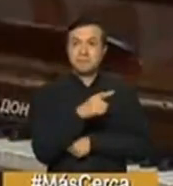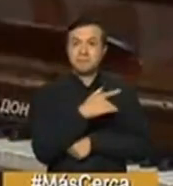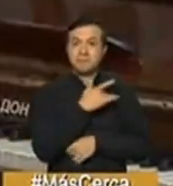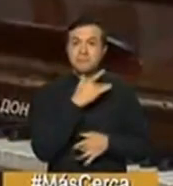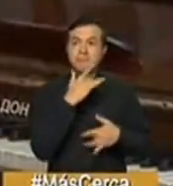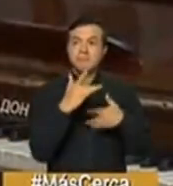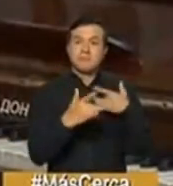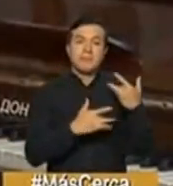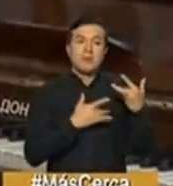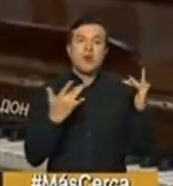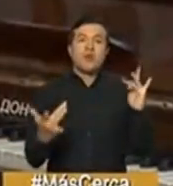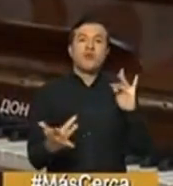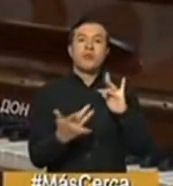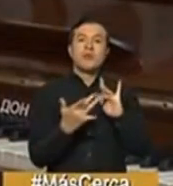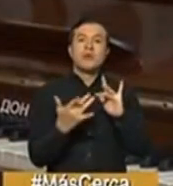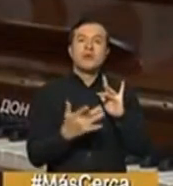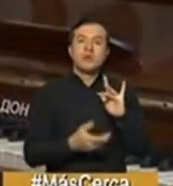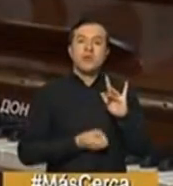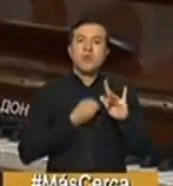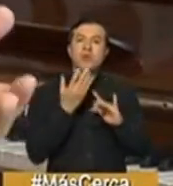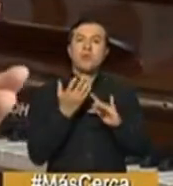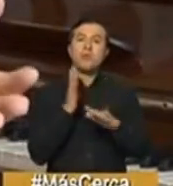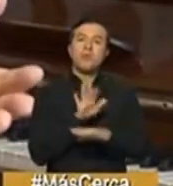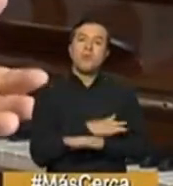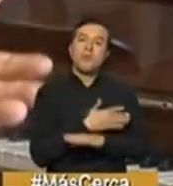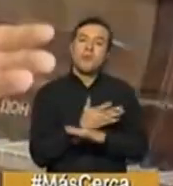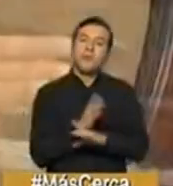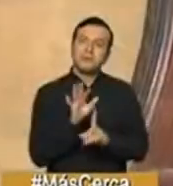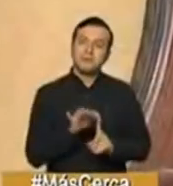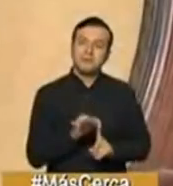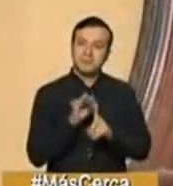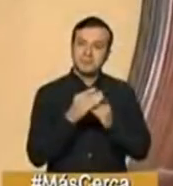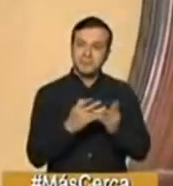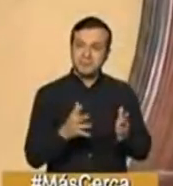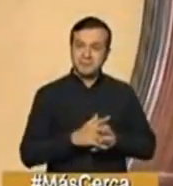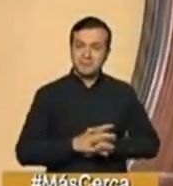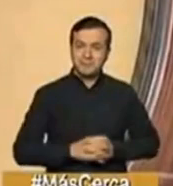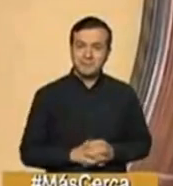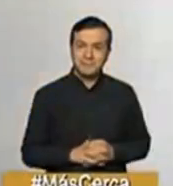¿no? Es una comunicación con un lenguaje musical, estético.